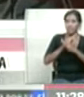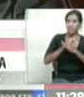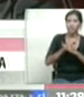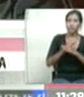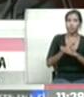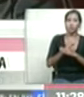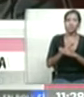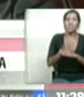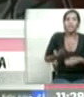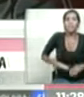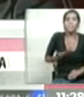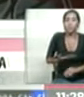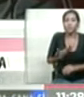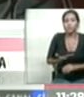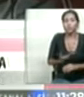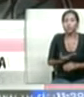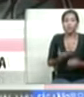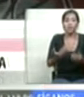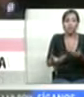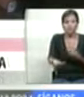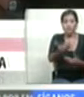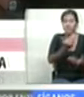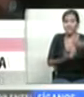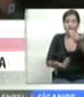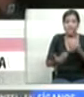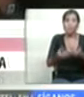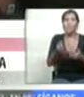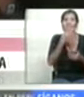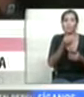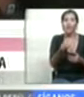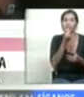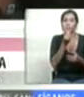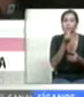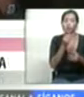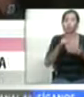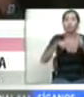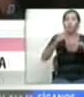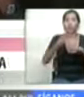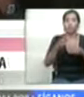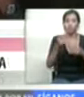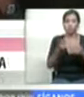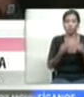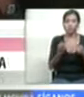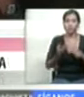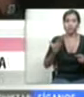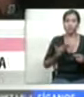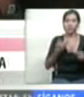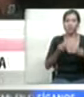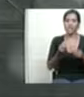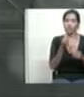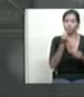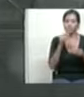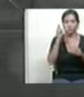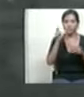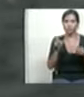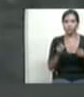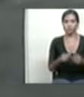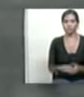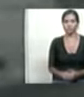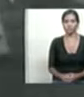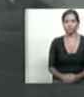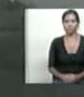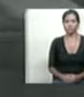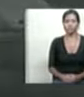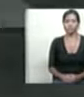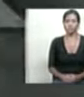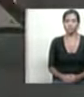la importación de algunos medicamentos, alimentos y otros bienes esenciales para el consumo de los venezolanos.